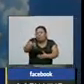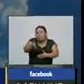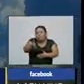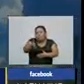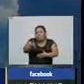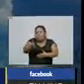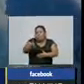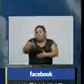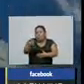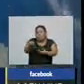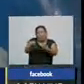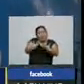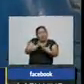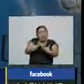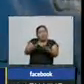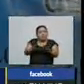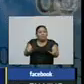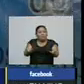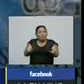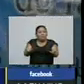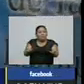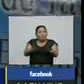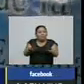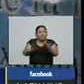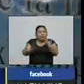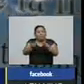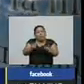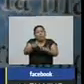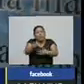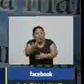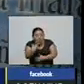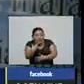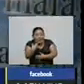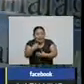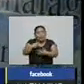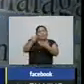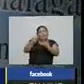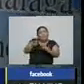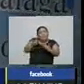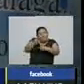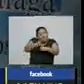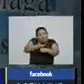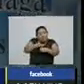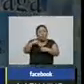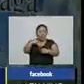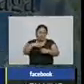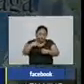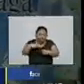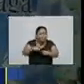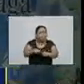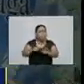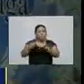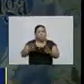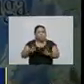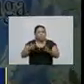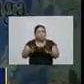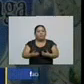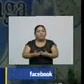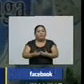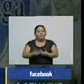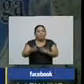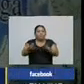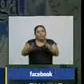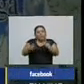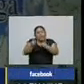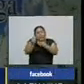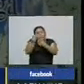digan algo, algo que nos dé esperanzas. Como le digo, yo sigo esperando, que sea